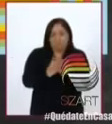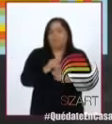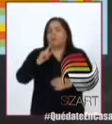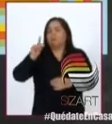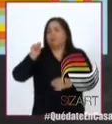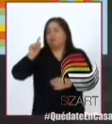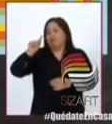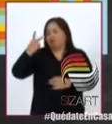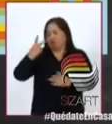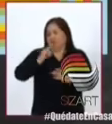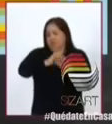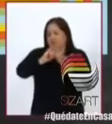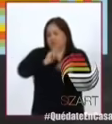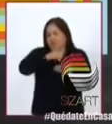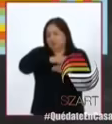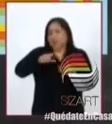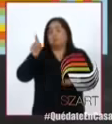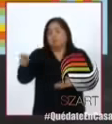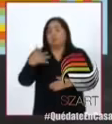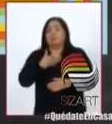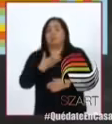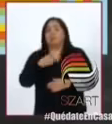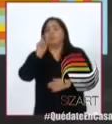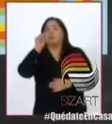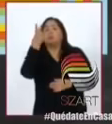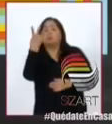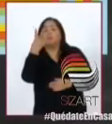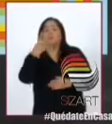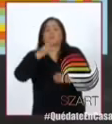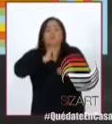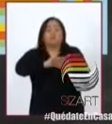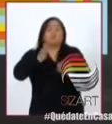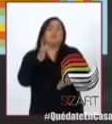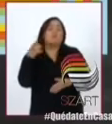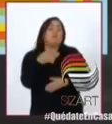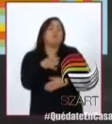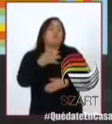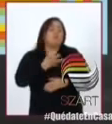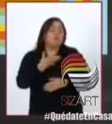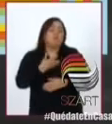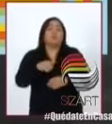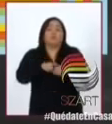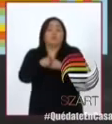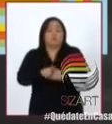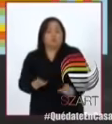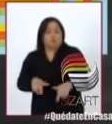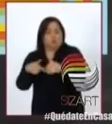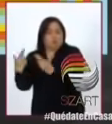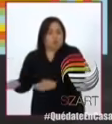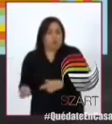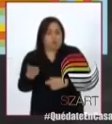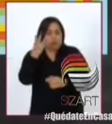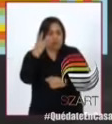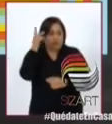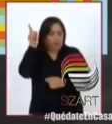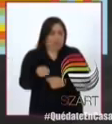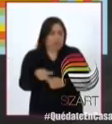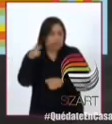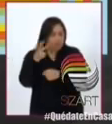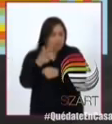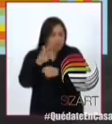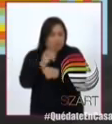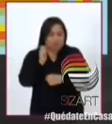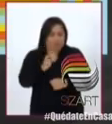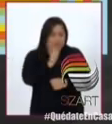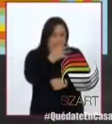estampas que compró, ella tiene 24 estampas repetidas. A su hermana le regaló 3 octavos de esas 24